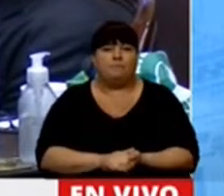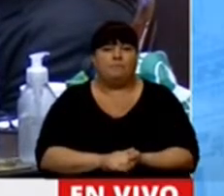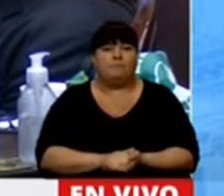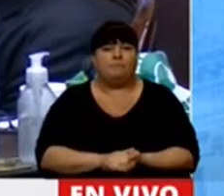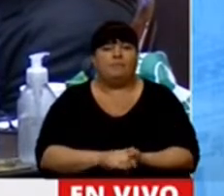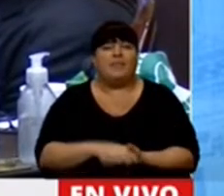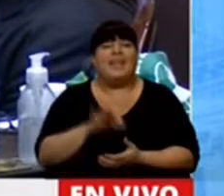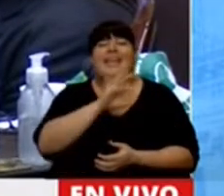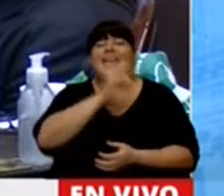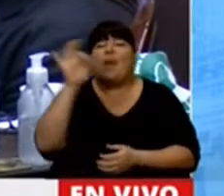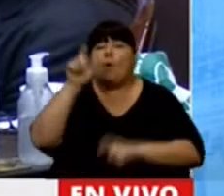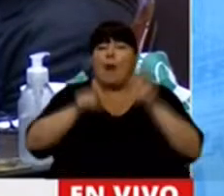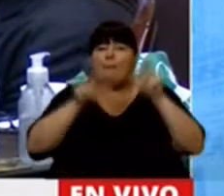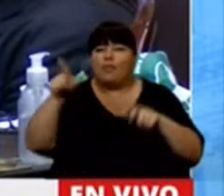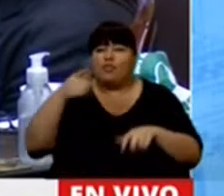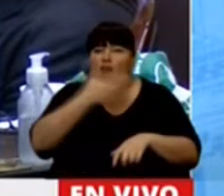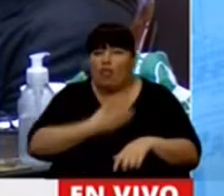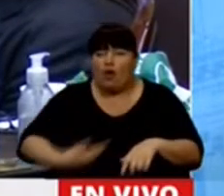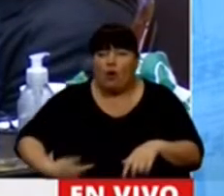Ningún funcionario,